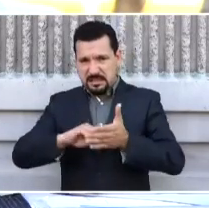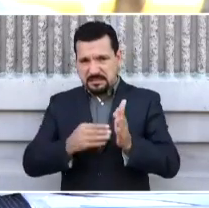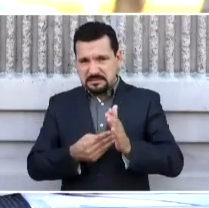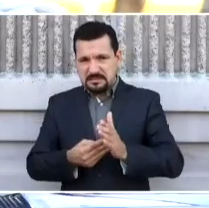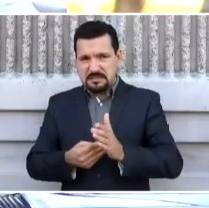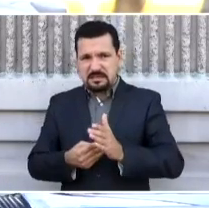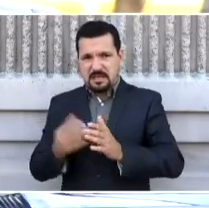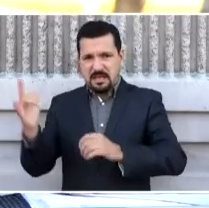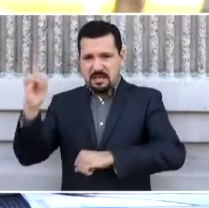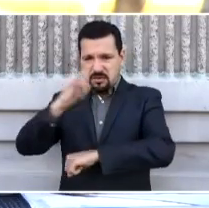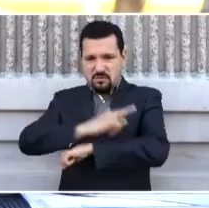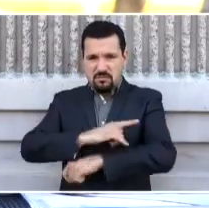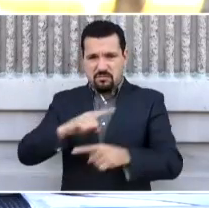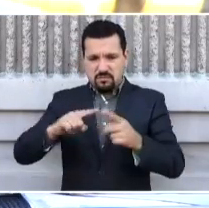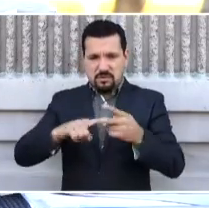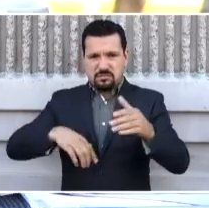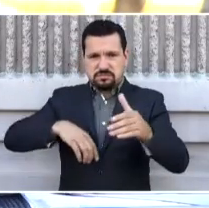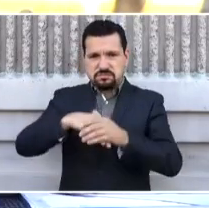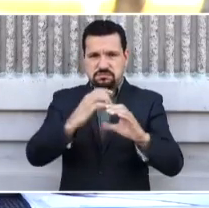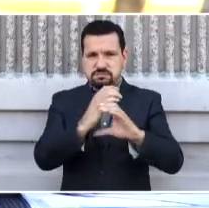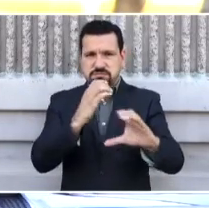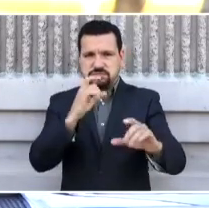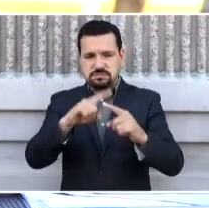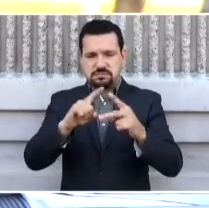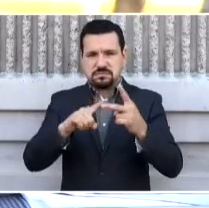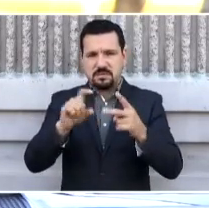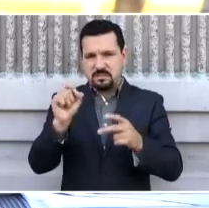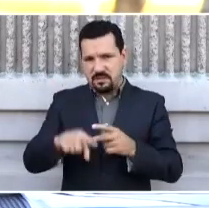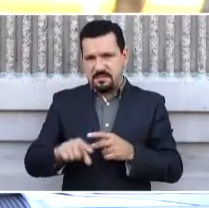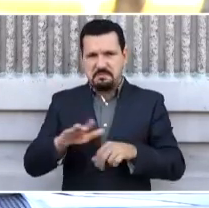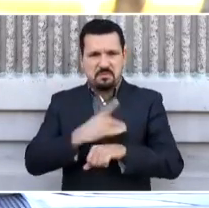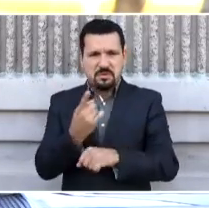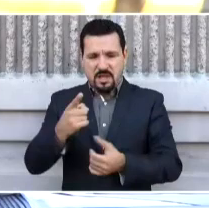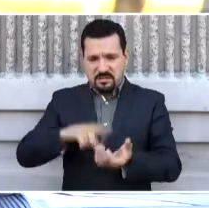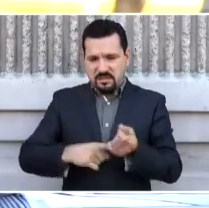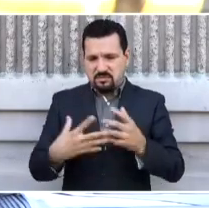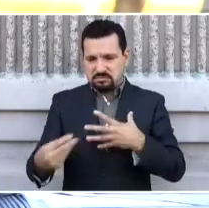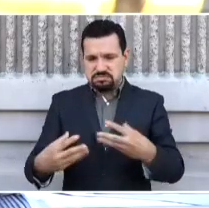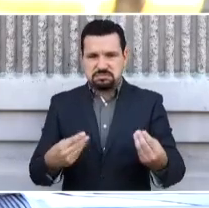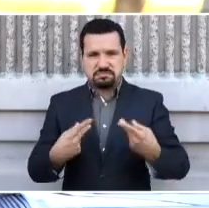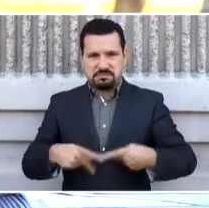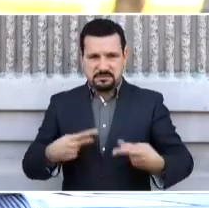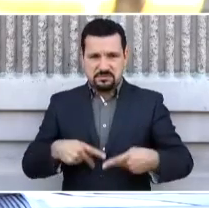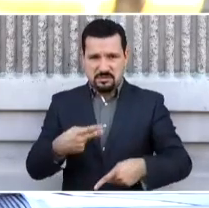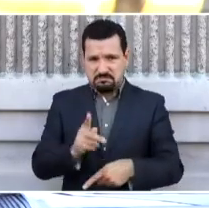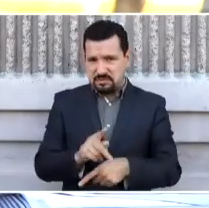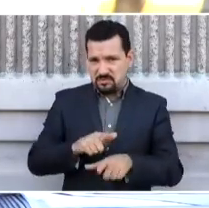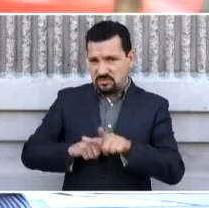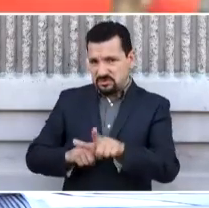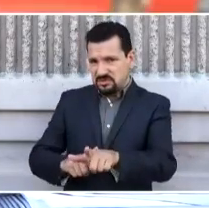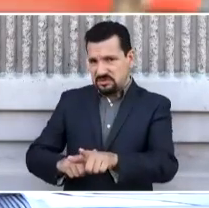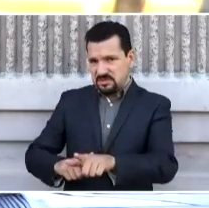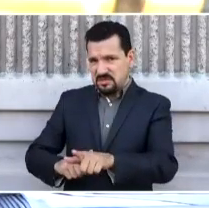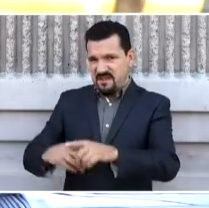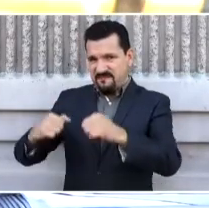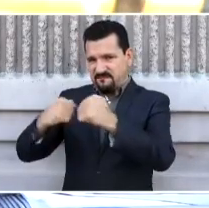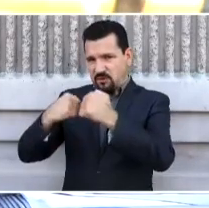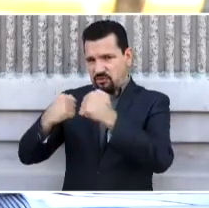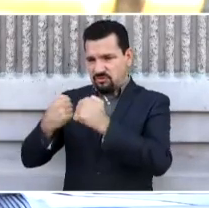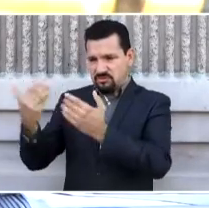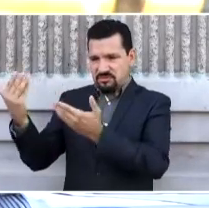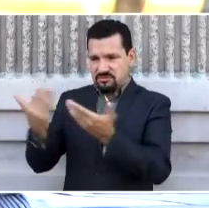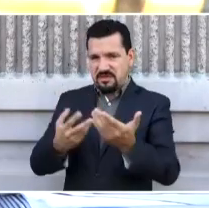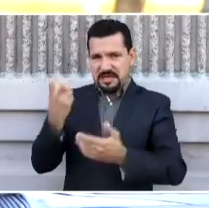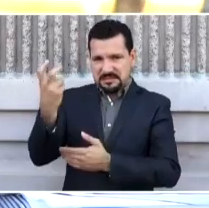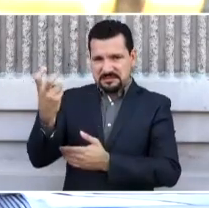en aeropuertos, en terminales de autobuses, porque ya la transmisión estaba en la comunidad. Pero la hemos mantenido en las garitas,